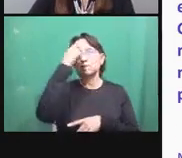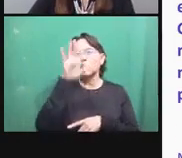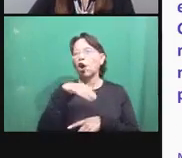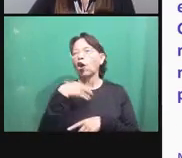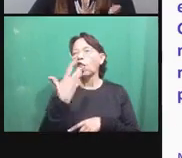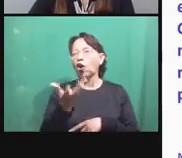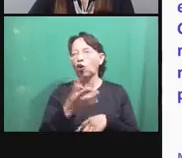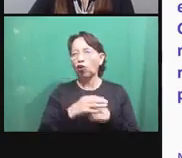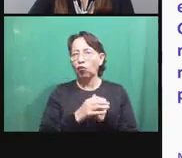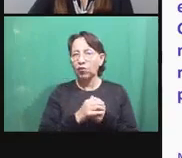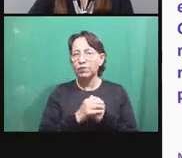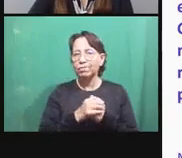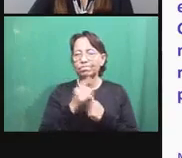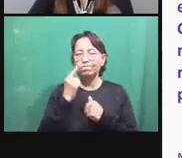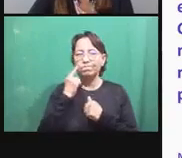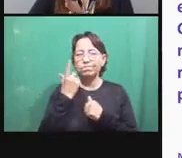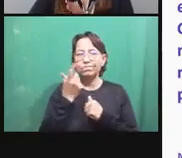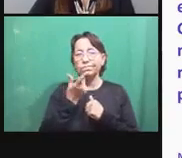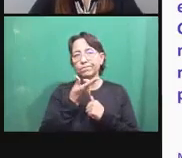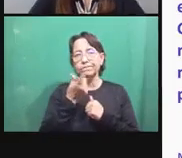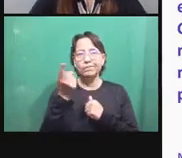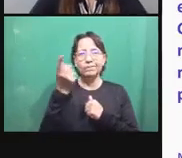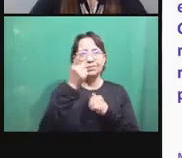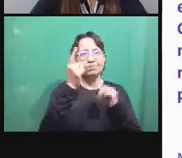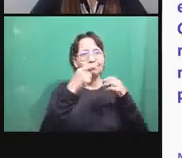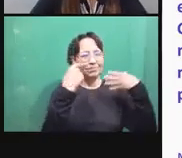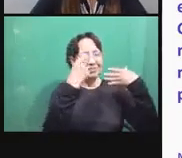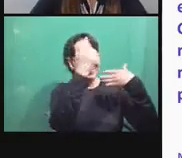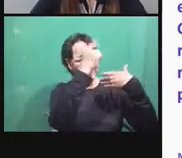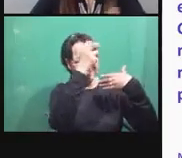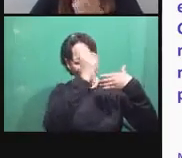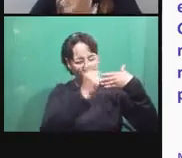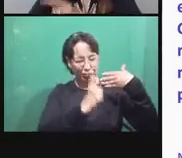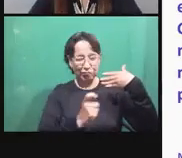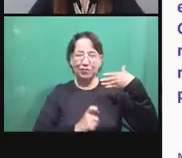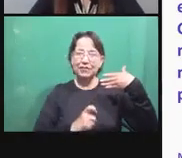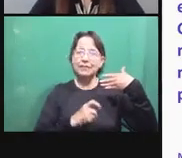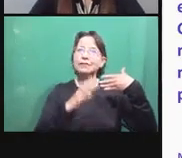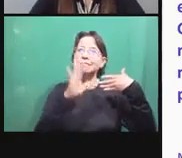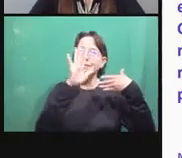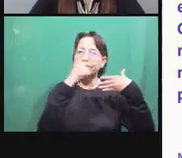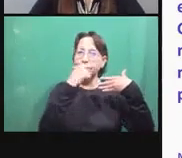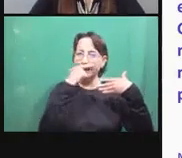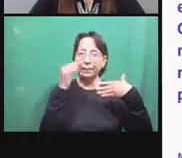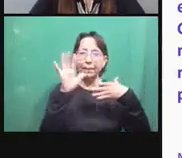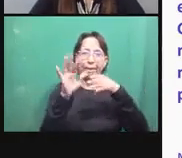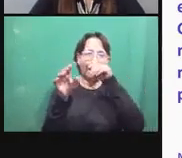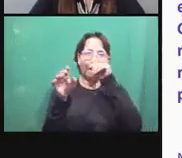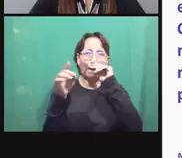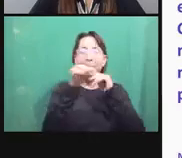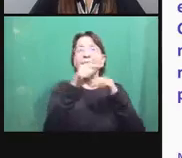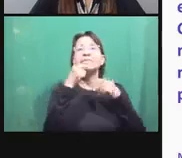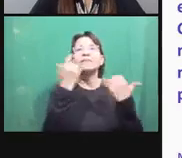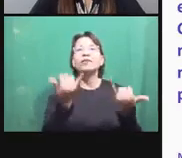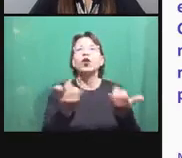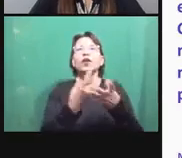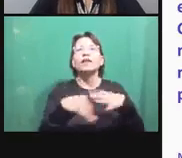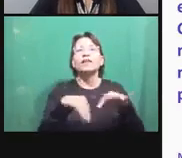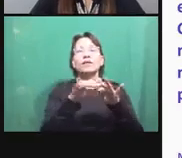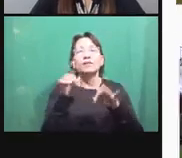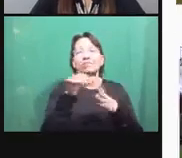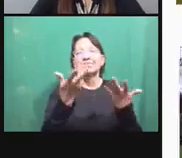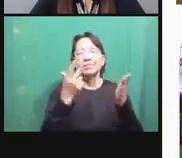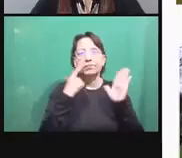llevar al uso responsable del grafite. Y en ese sentido, en la siguiente diapositiva, es importante mencionar